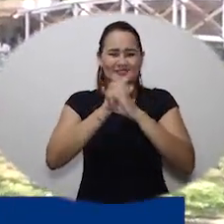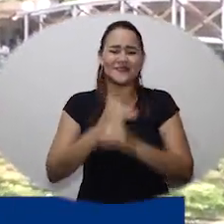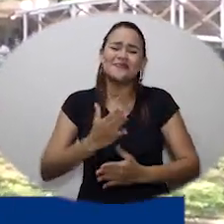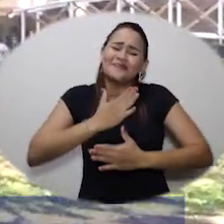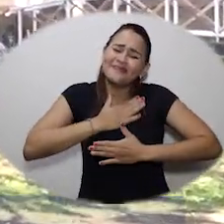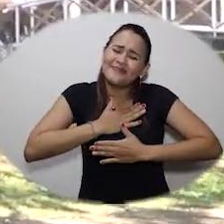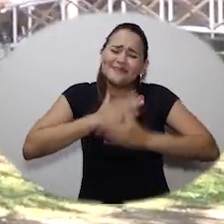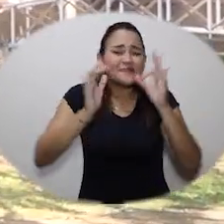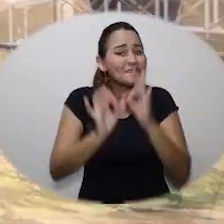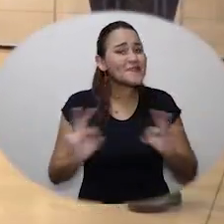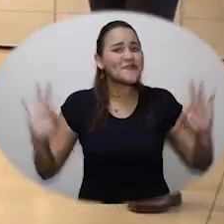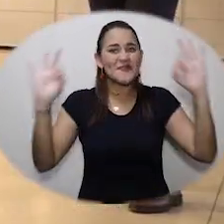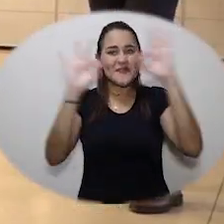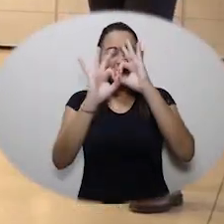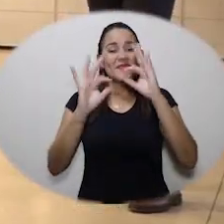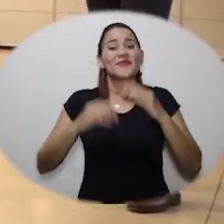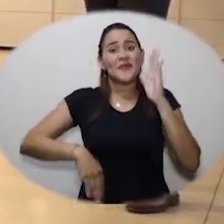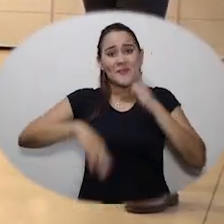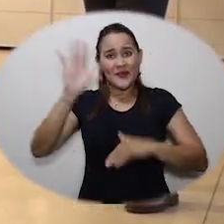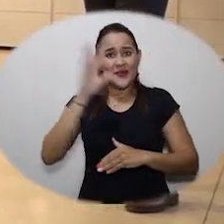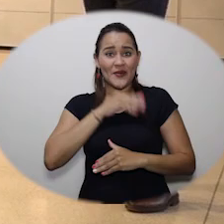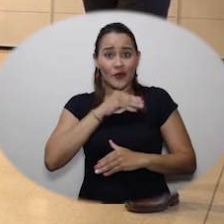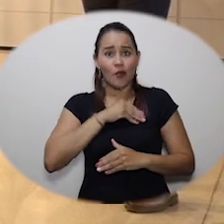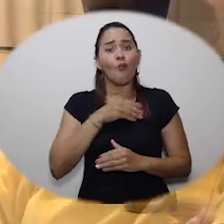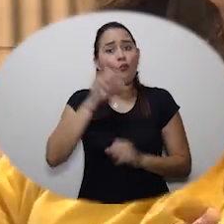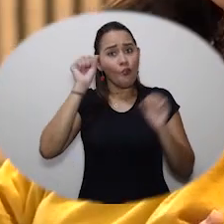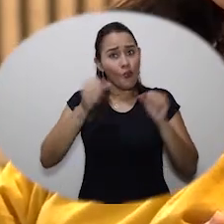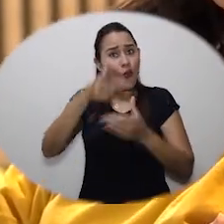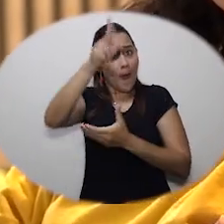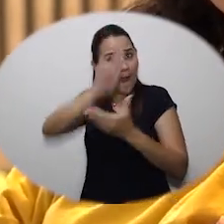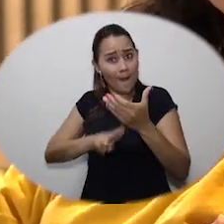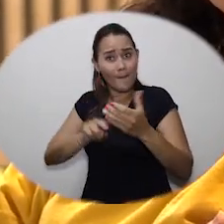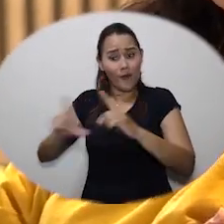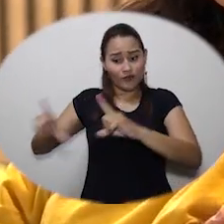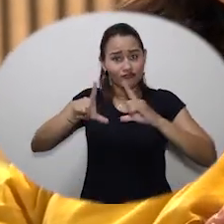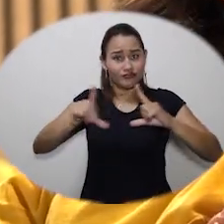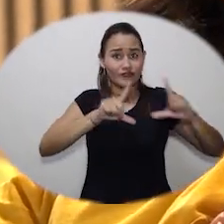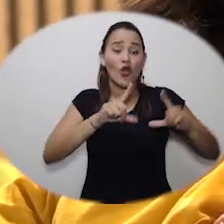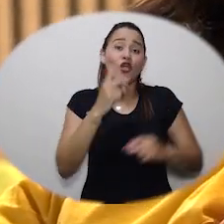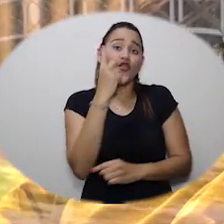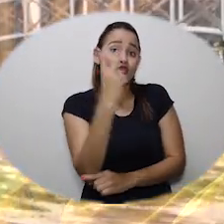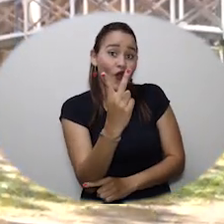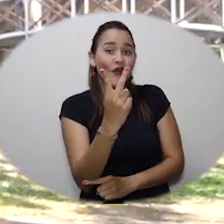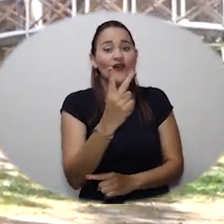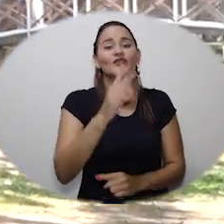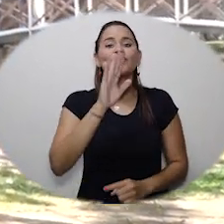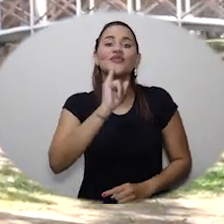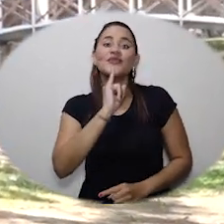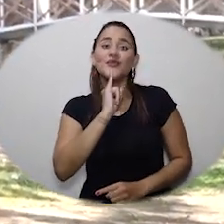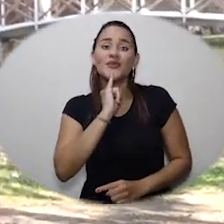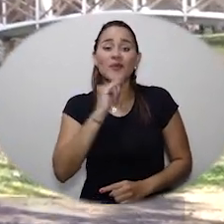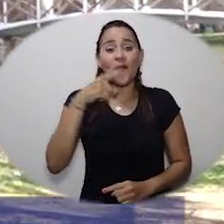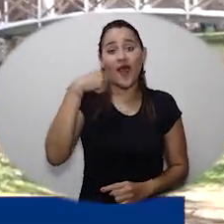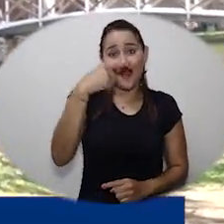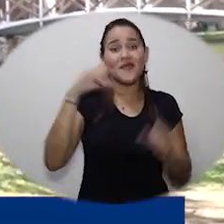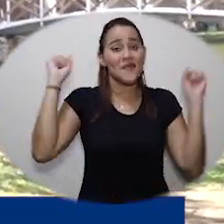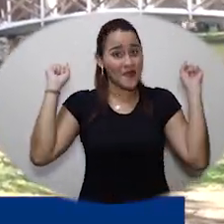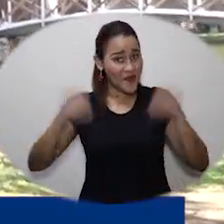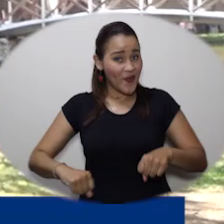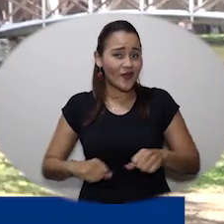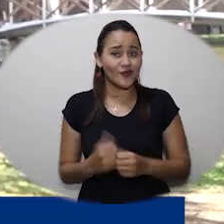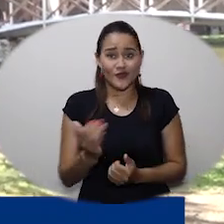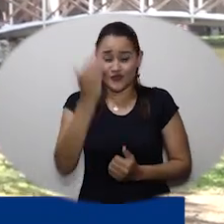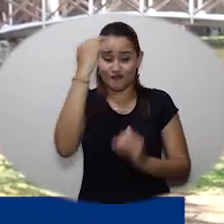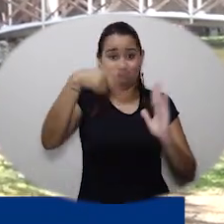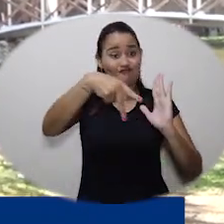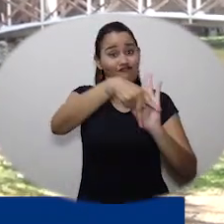importante porque puedo tener dos titulaciones, hablar dos idiomas, y es bueno para mi hoja